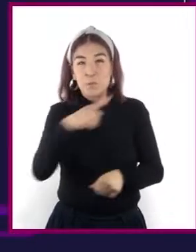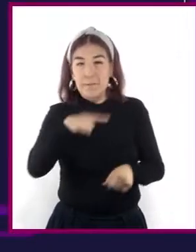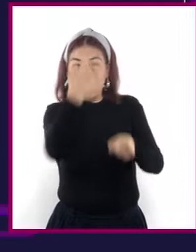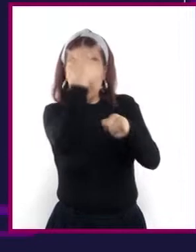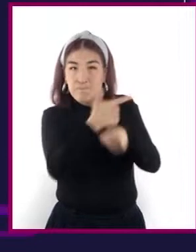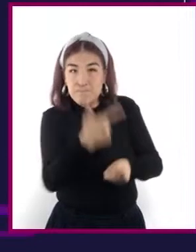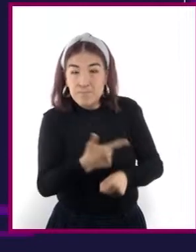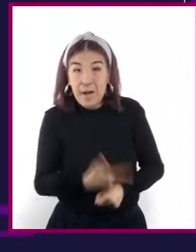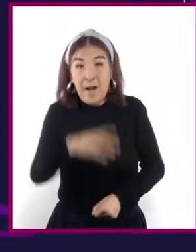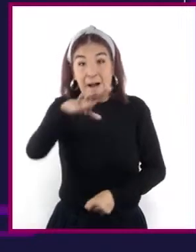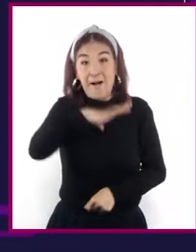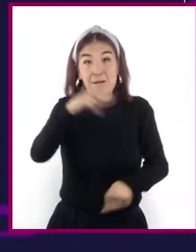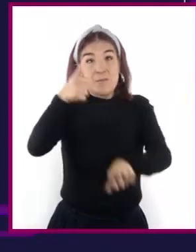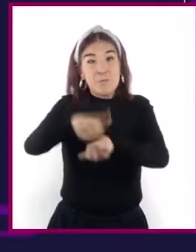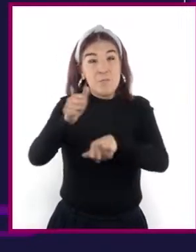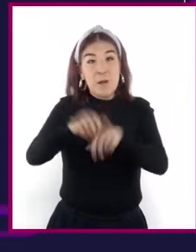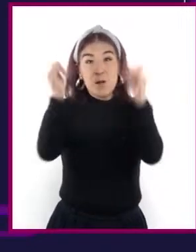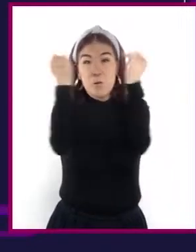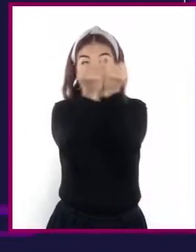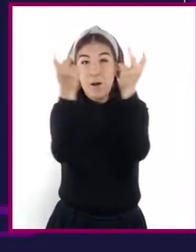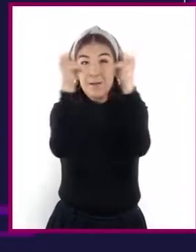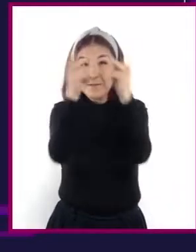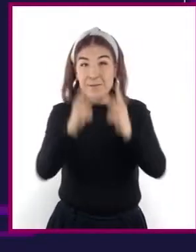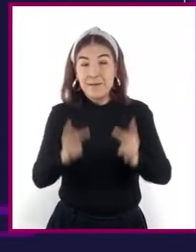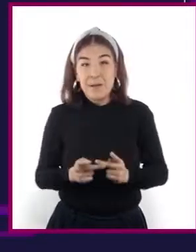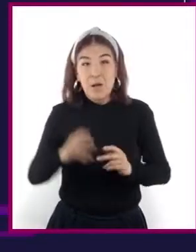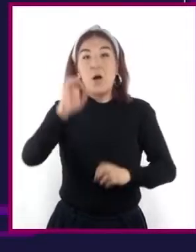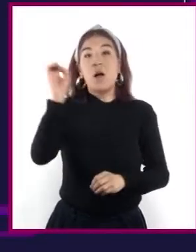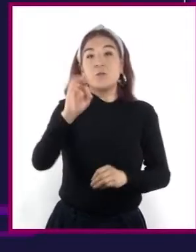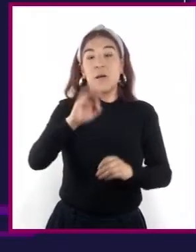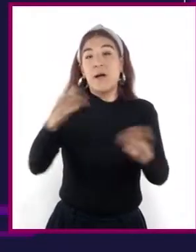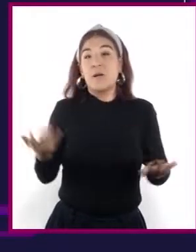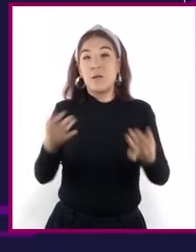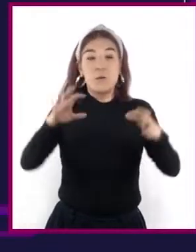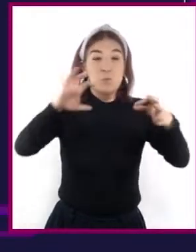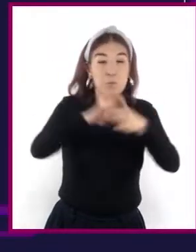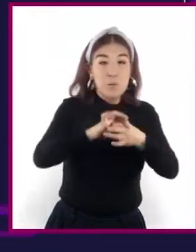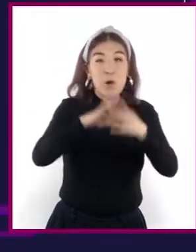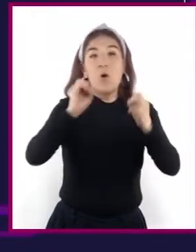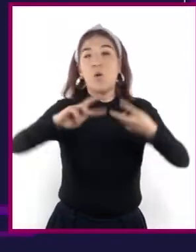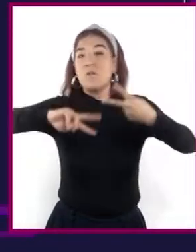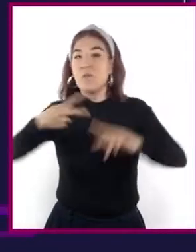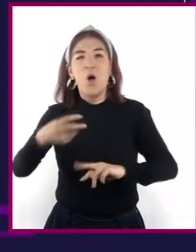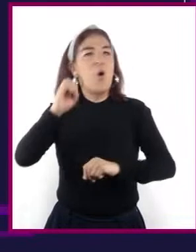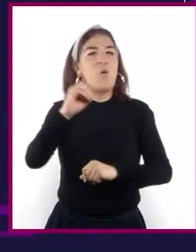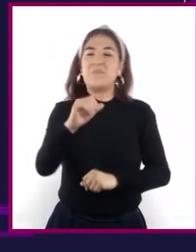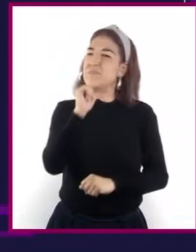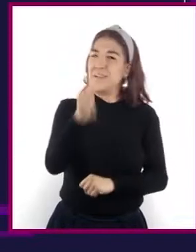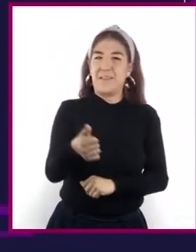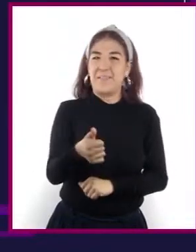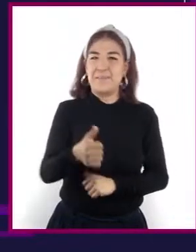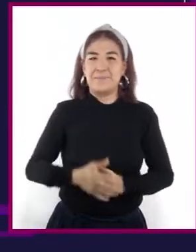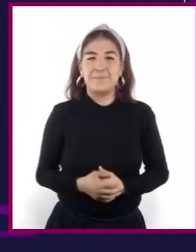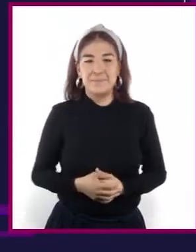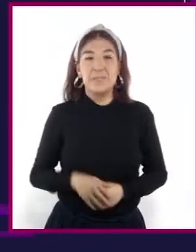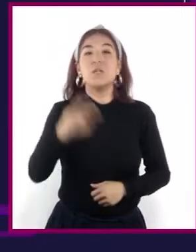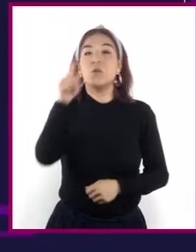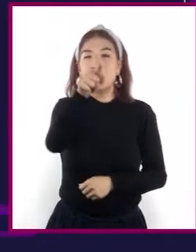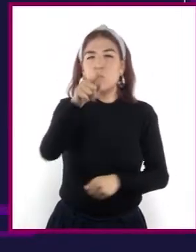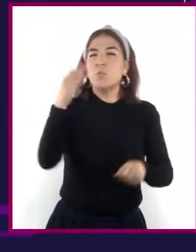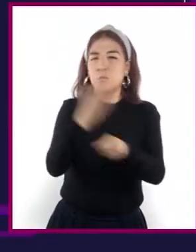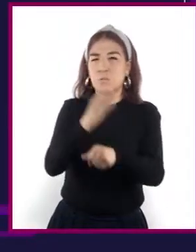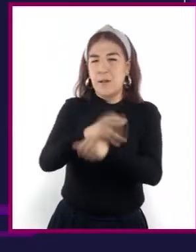contienen magnitudes en una relación de proporcionalidad directa, inversa o ninguna de las dos. Ustedes en